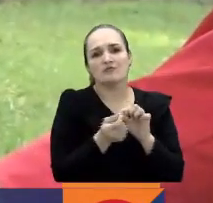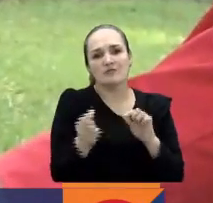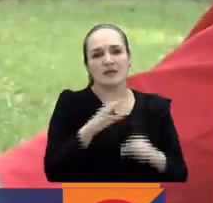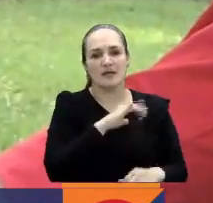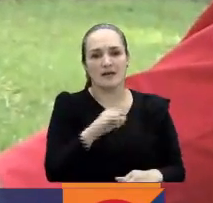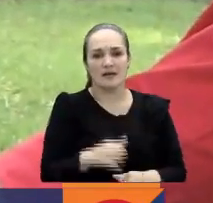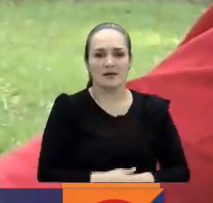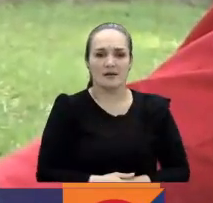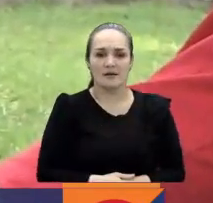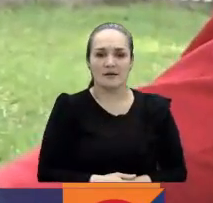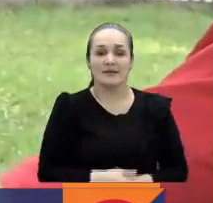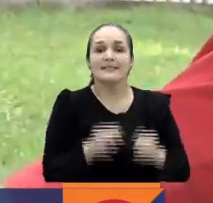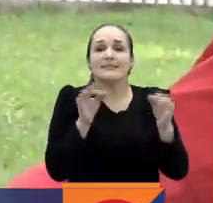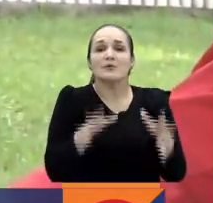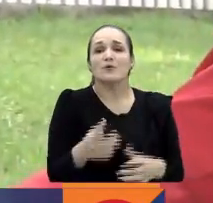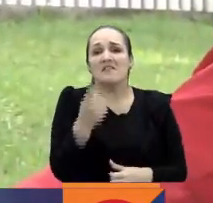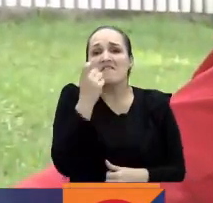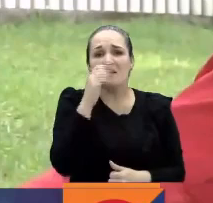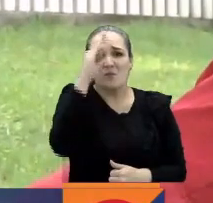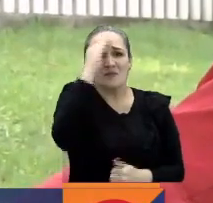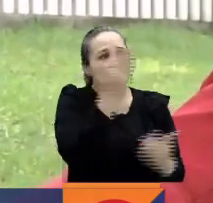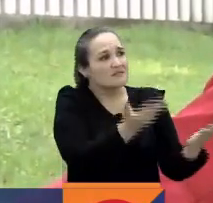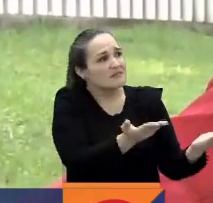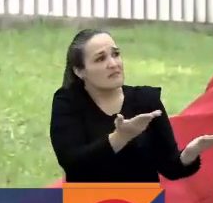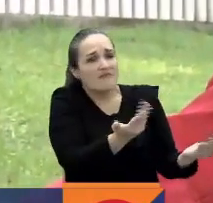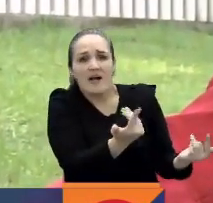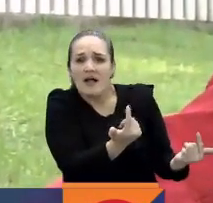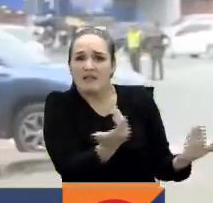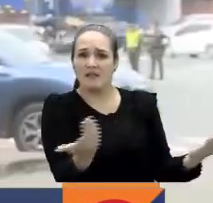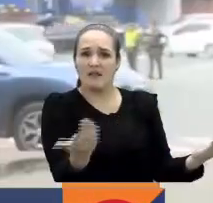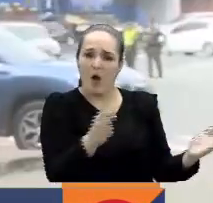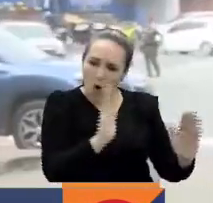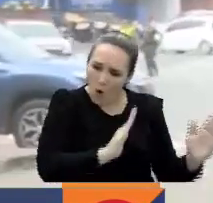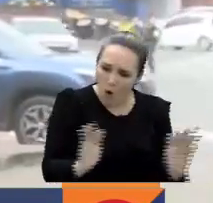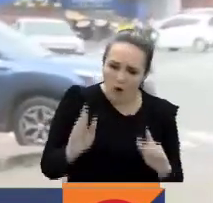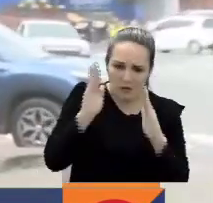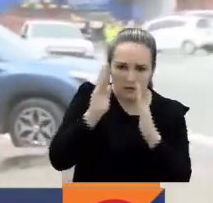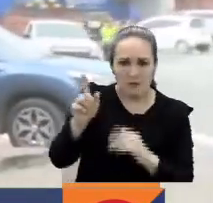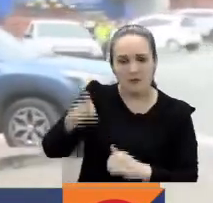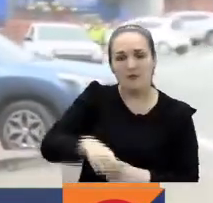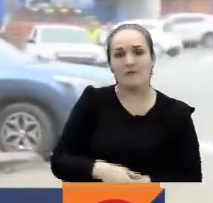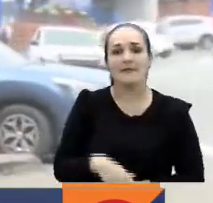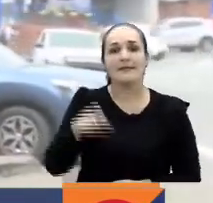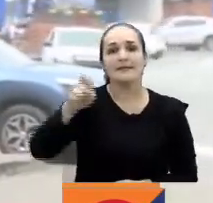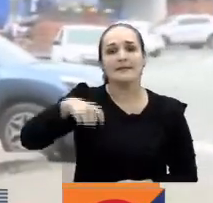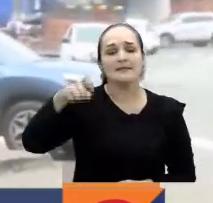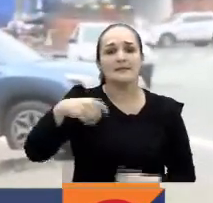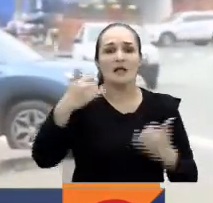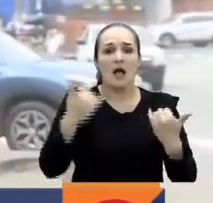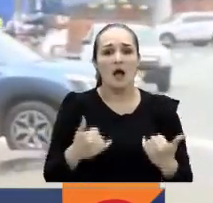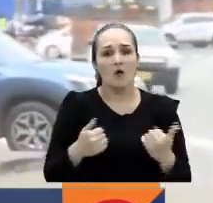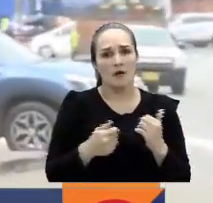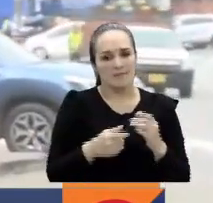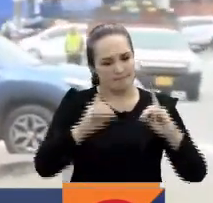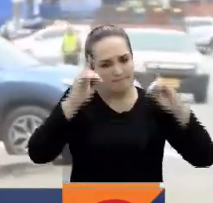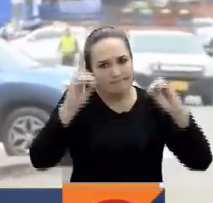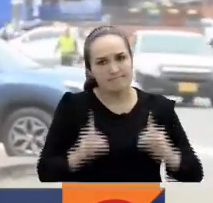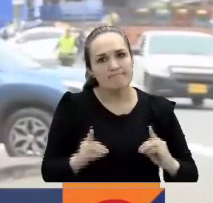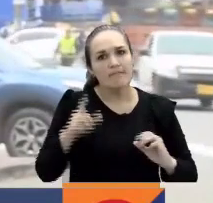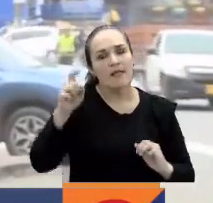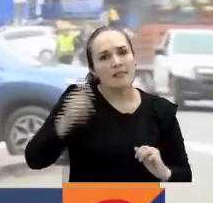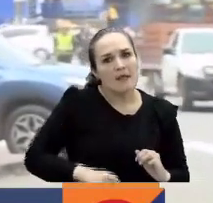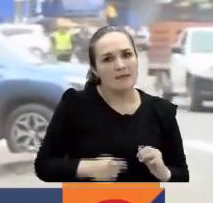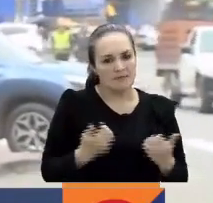Falta de seguridad, falta de acción de la policía, que ponga orden. Necesitamos que se tomen medidas porque en un